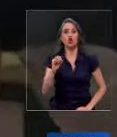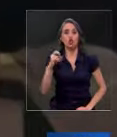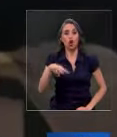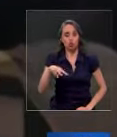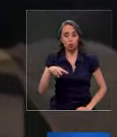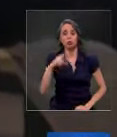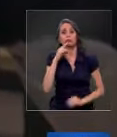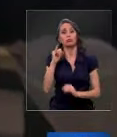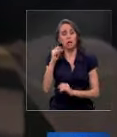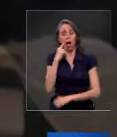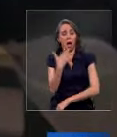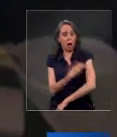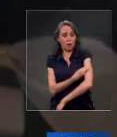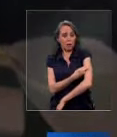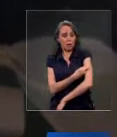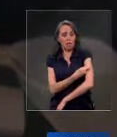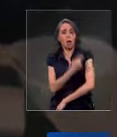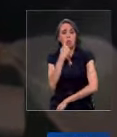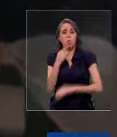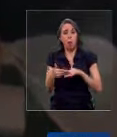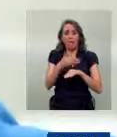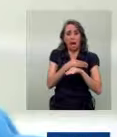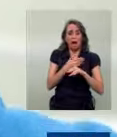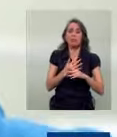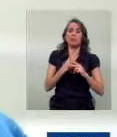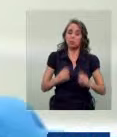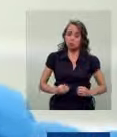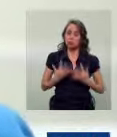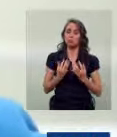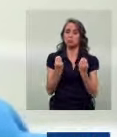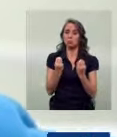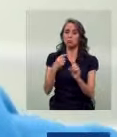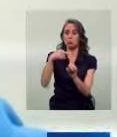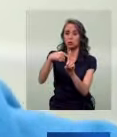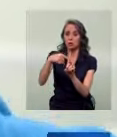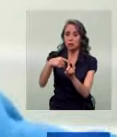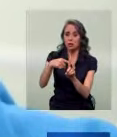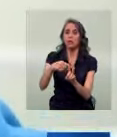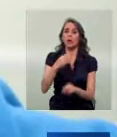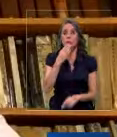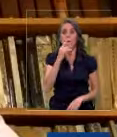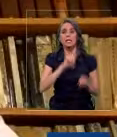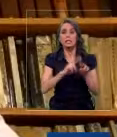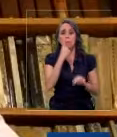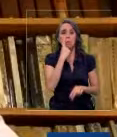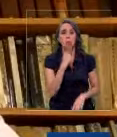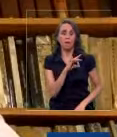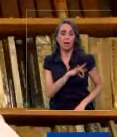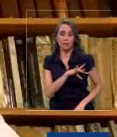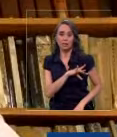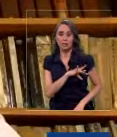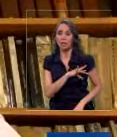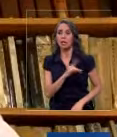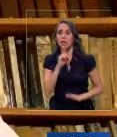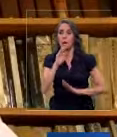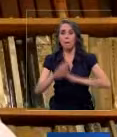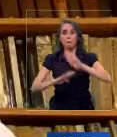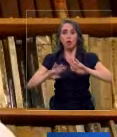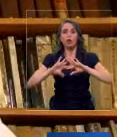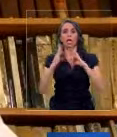positivos resultados en los ensayos clínicos los que también se están realizando en nuestro país con una protección global